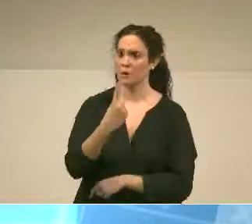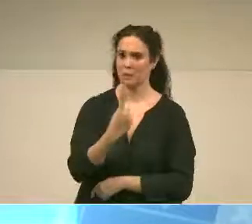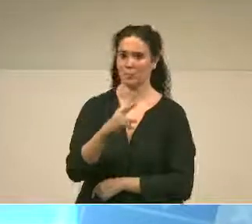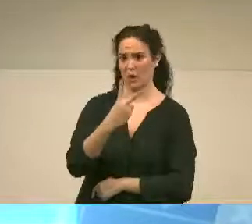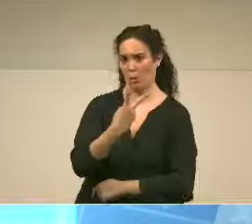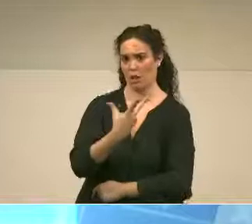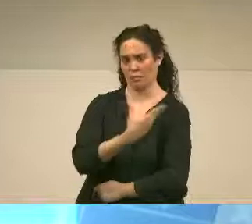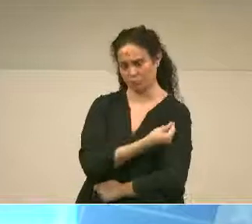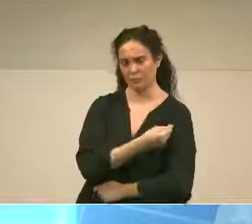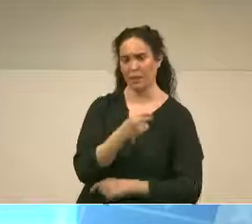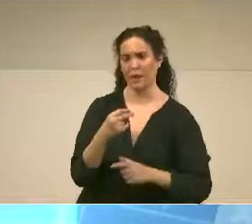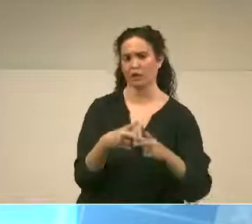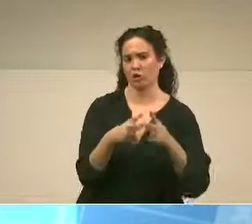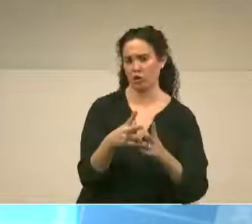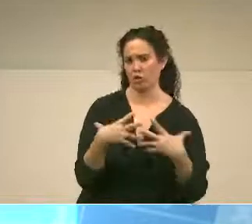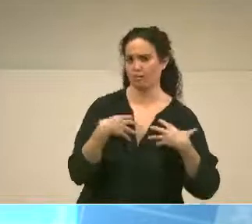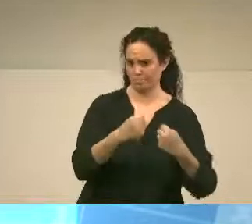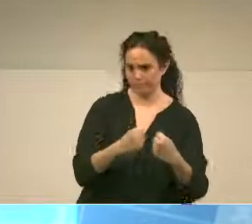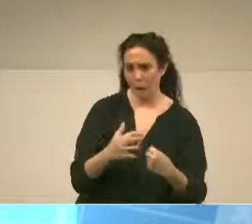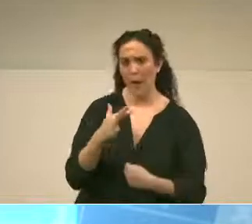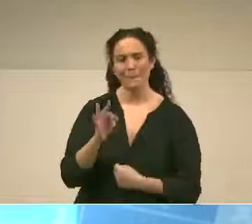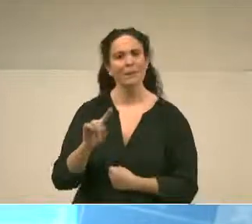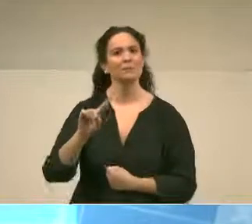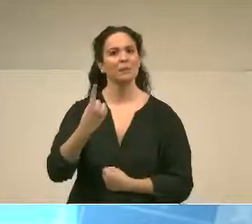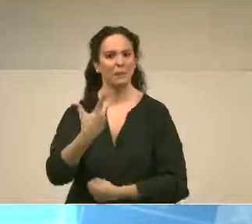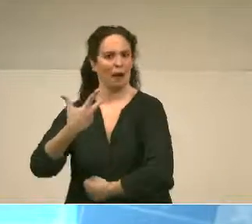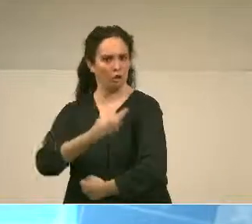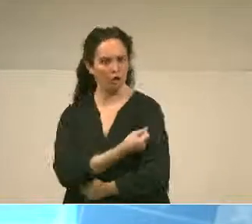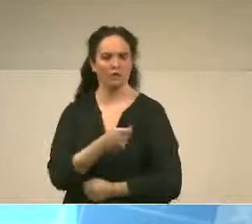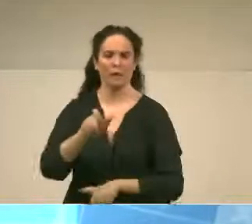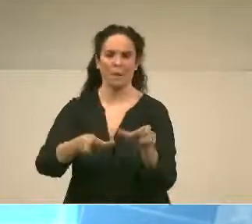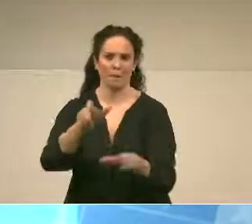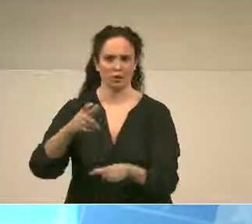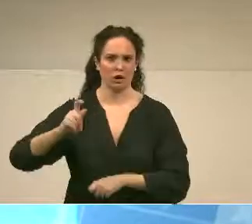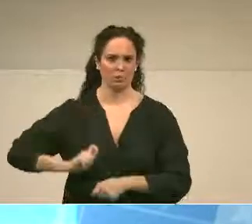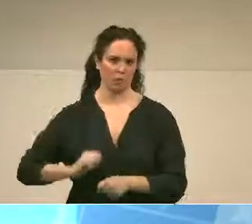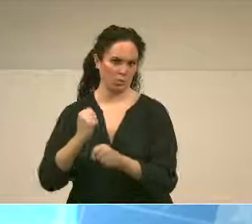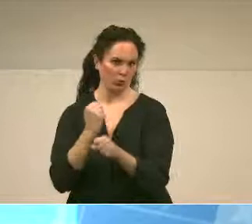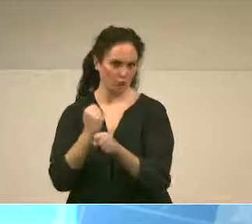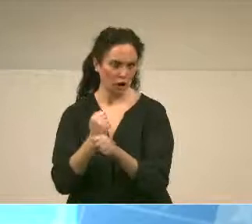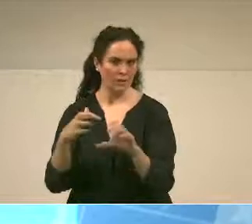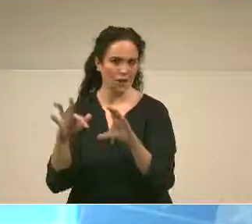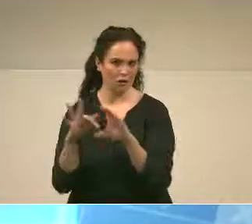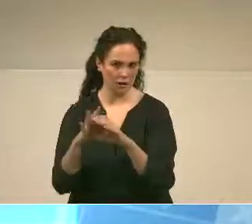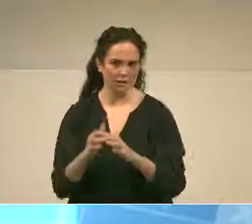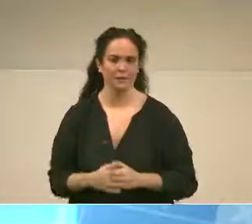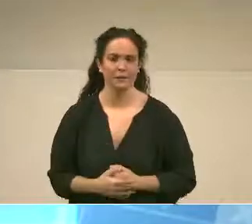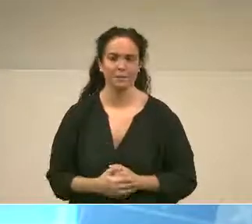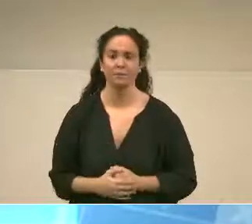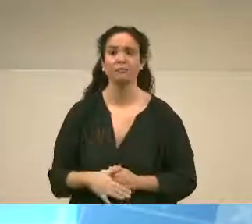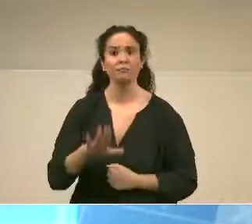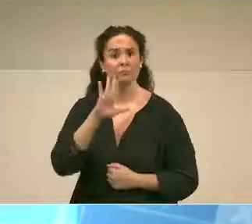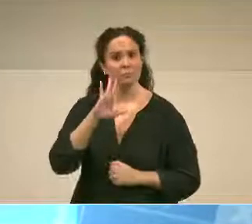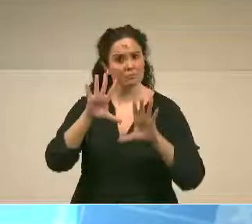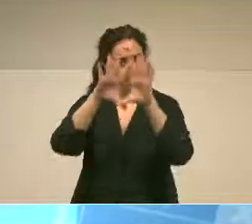dosia Osakidetzako lehen mailako osasun langilei ematen jarraituz. Agustia esan da,